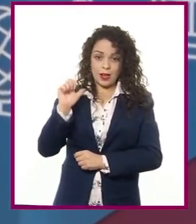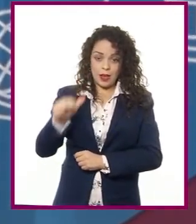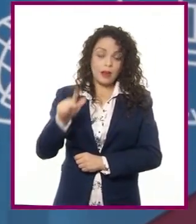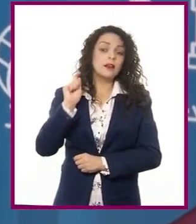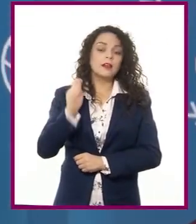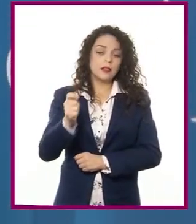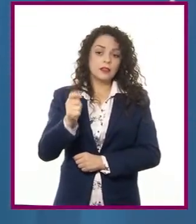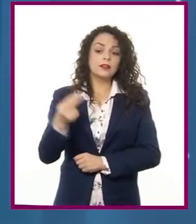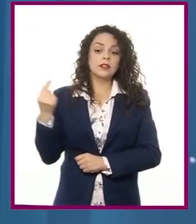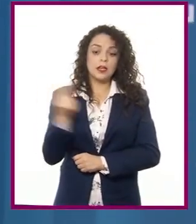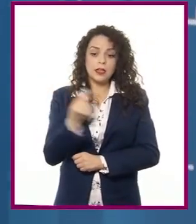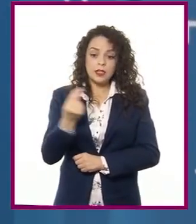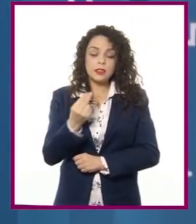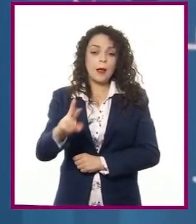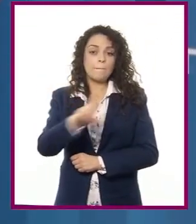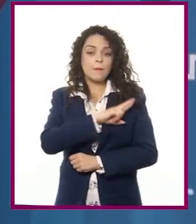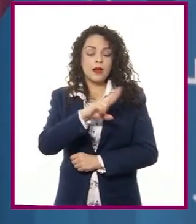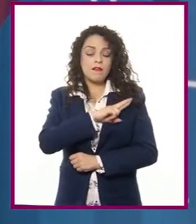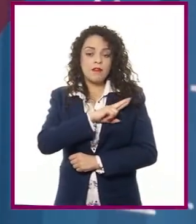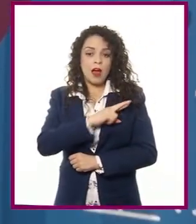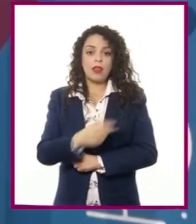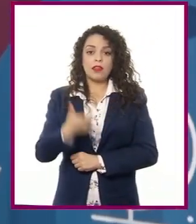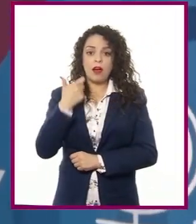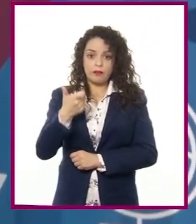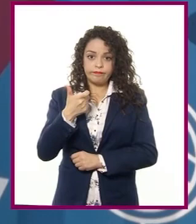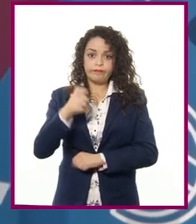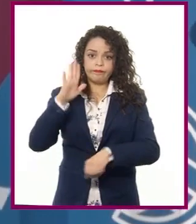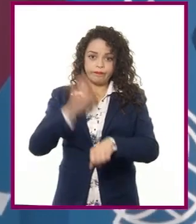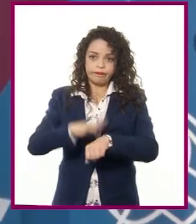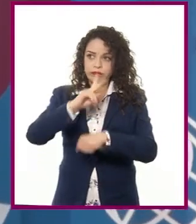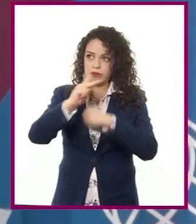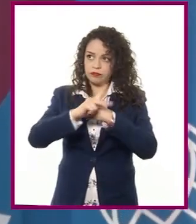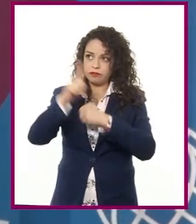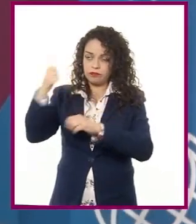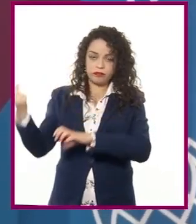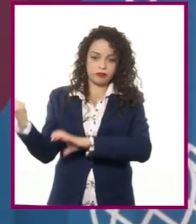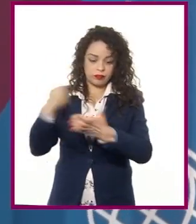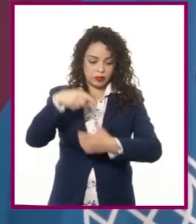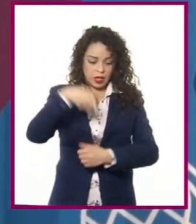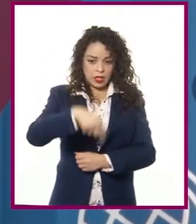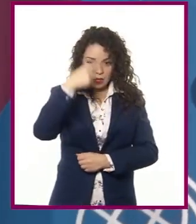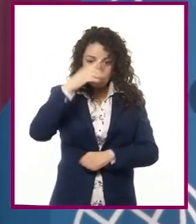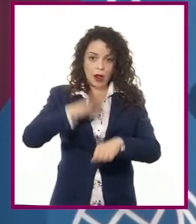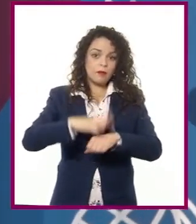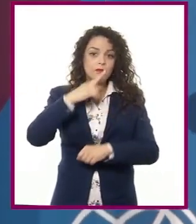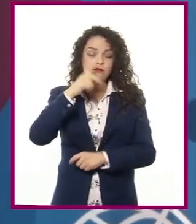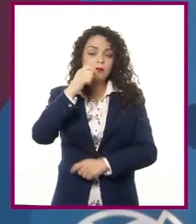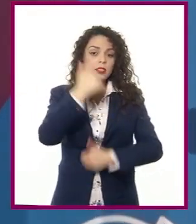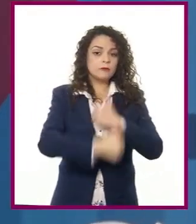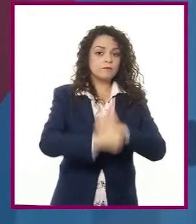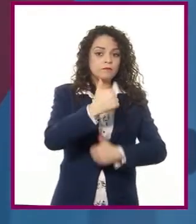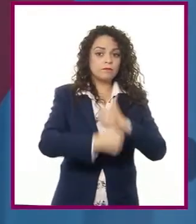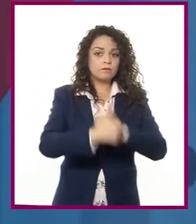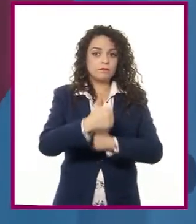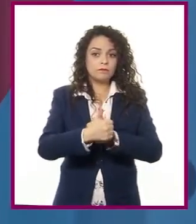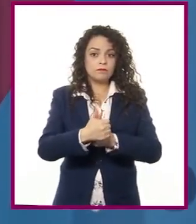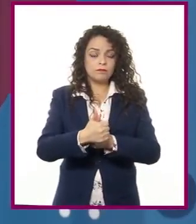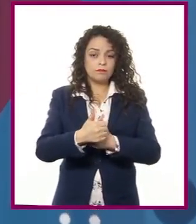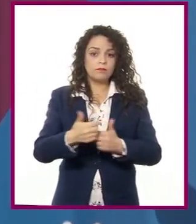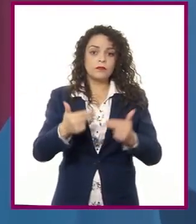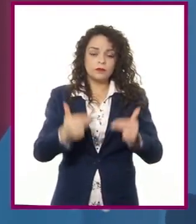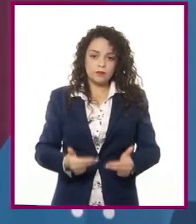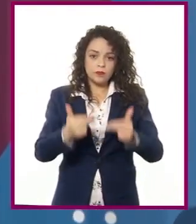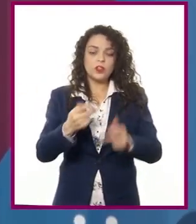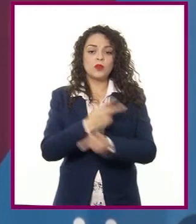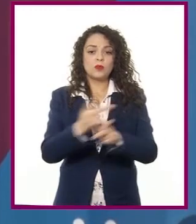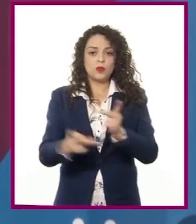incrementar la inversión privada en México, sobre todo extranjera, para mejorar así la competitividad de la industria nacional.